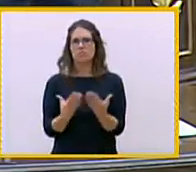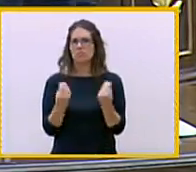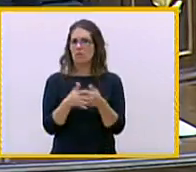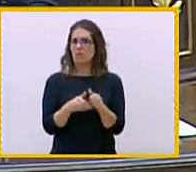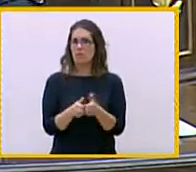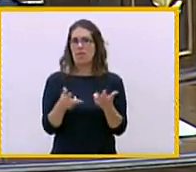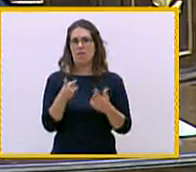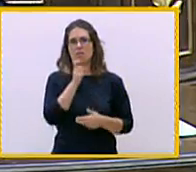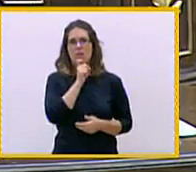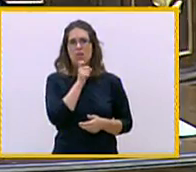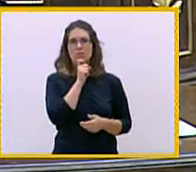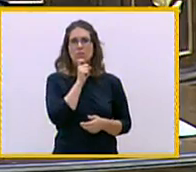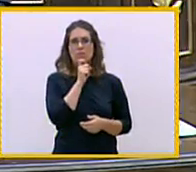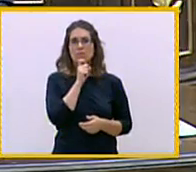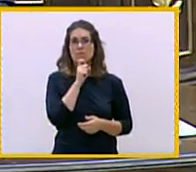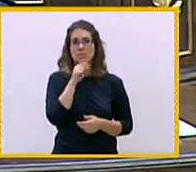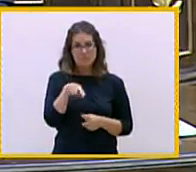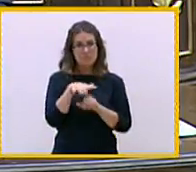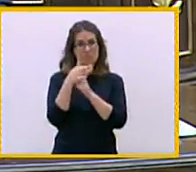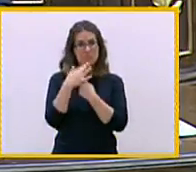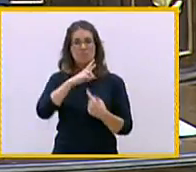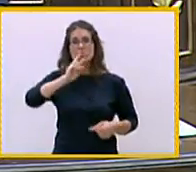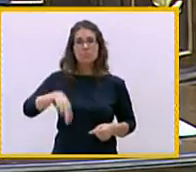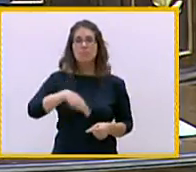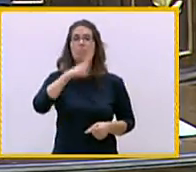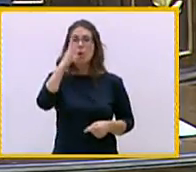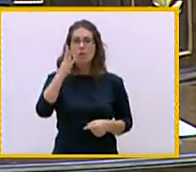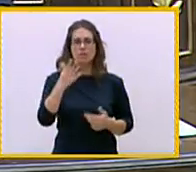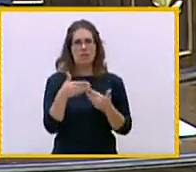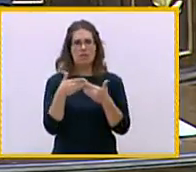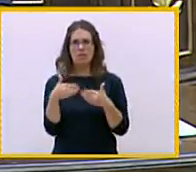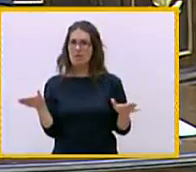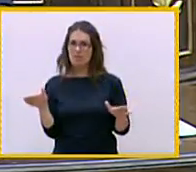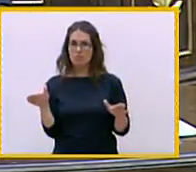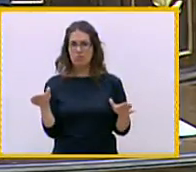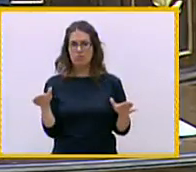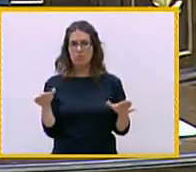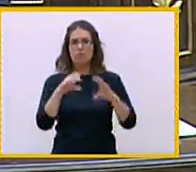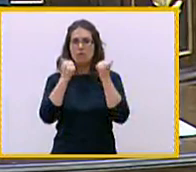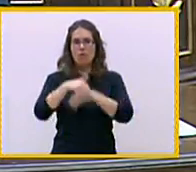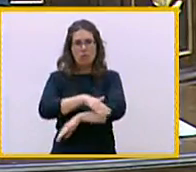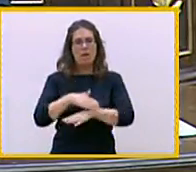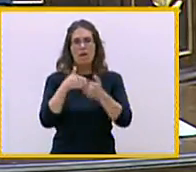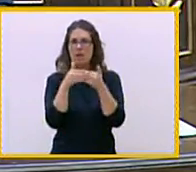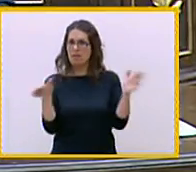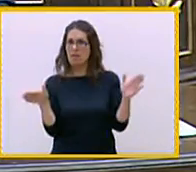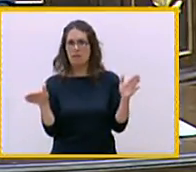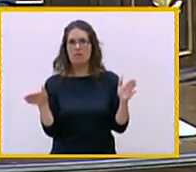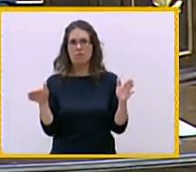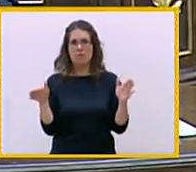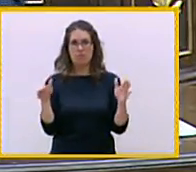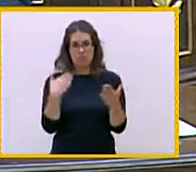Y esto es así precisamente por el carácter de régimen abierto, en esencia perfectible del sistema